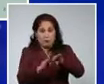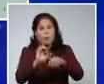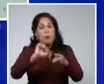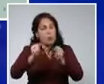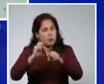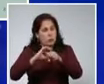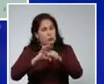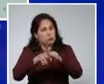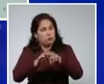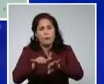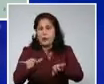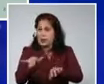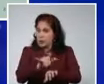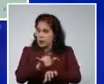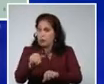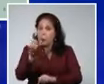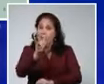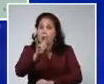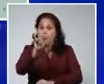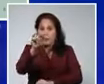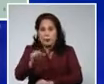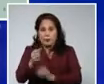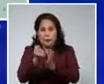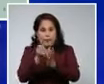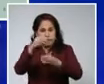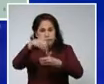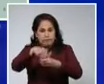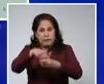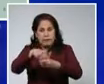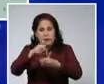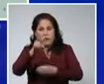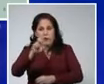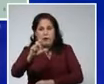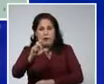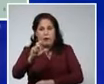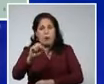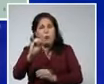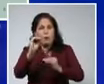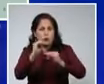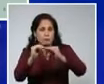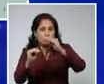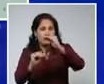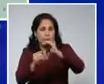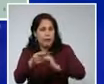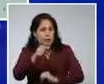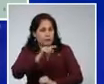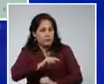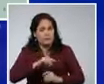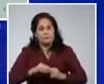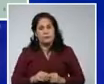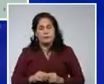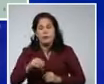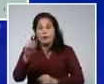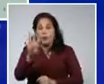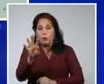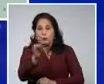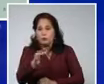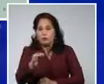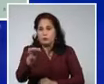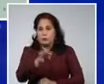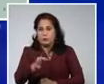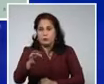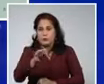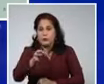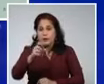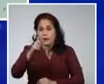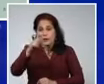pandemia, 9 casos autóctonos ayer, inferior al día anterior, 4 en el municipio Santa